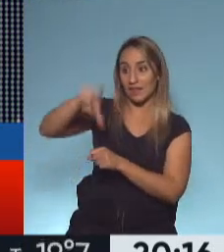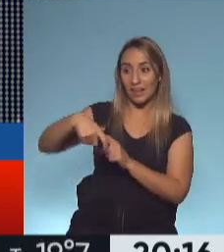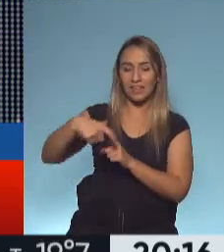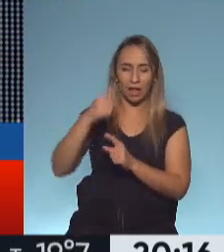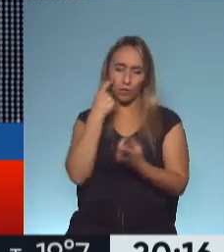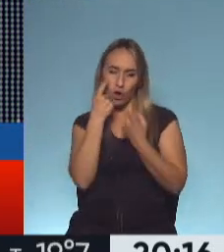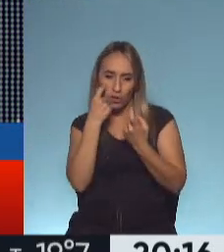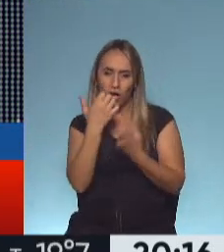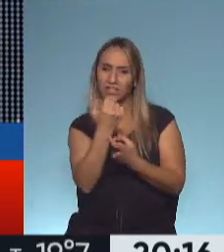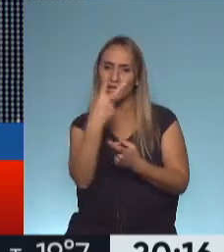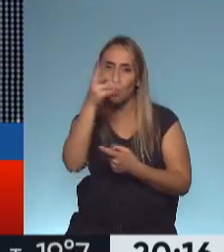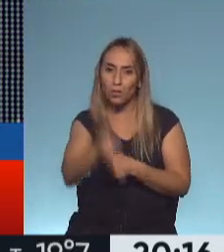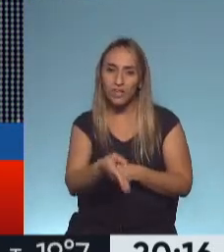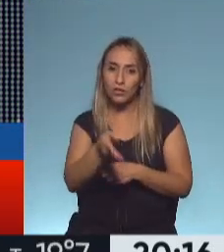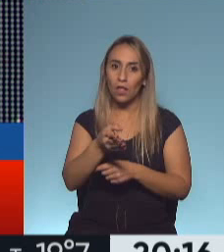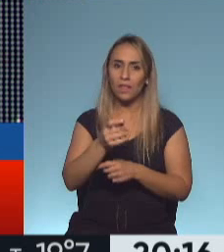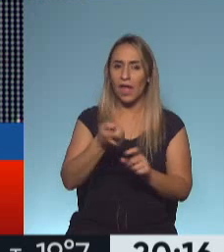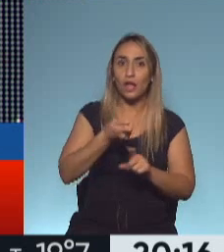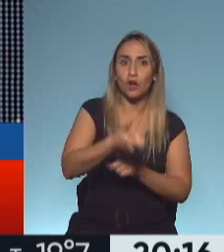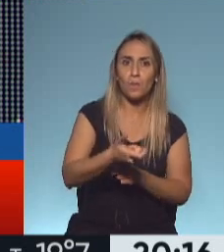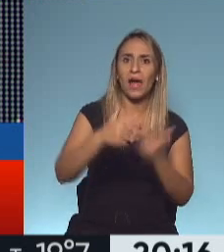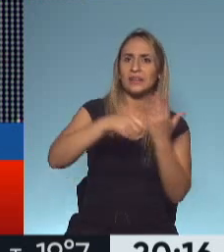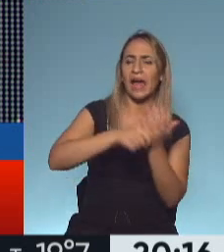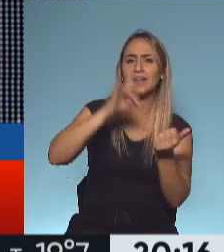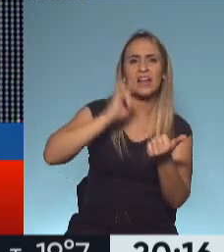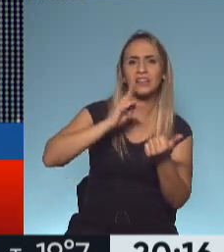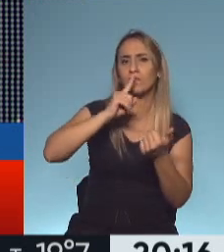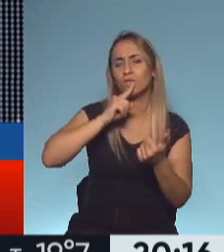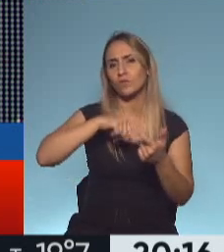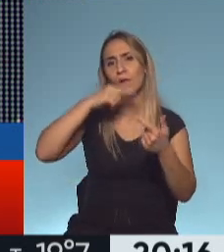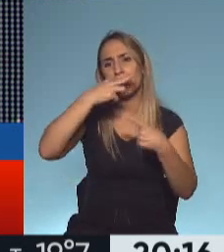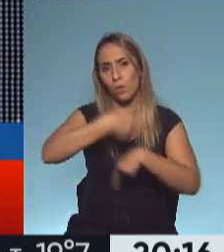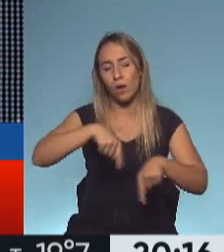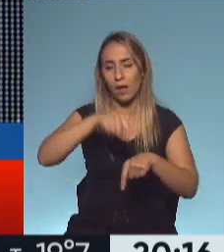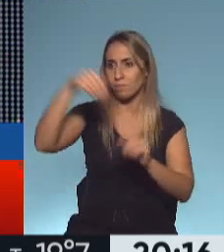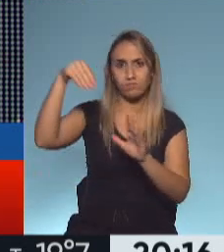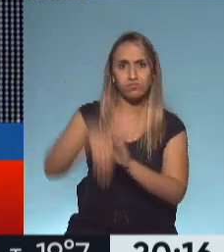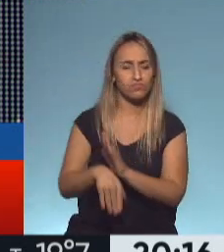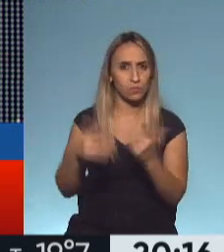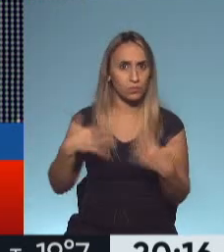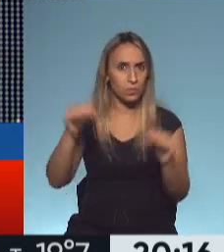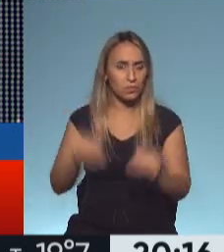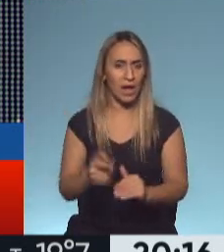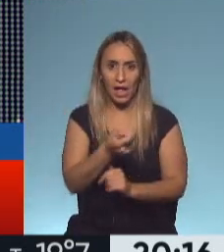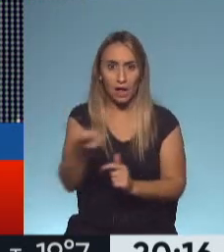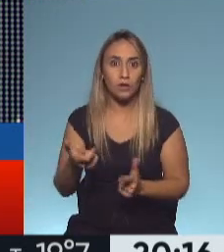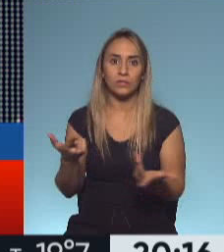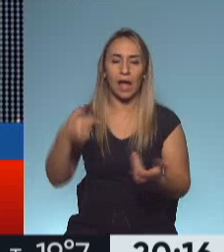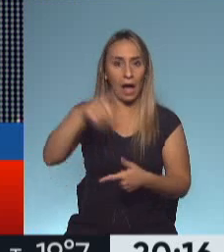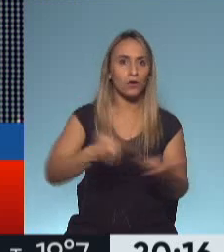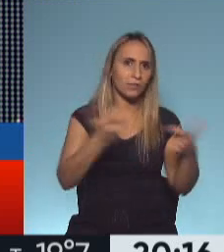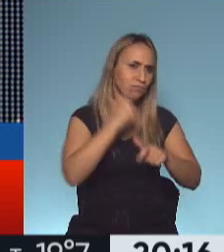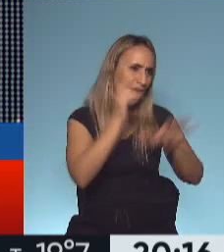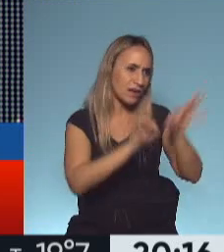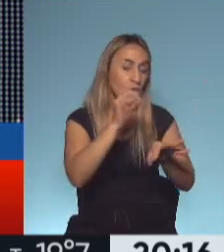compras eran leche, carne, fruta y verdura. Se nos cayó mucho en julio, volvimos a subir. Ahora con este aumento estamos evaluando cómo podemos mejorar, pero el